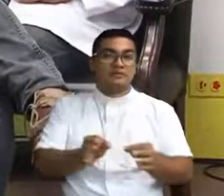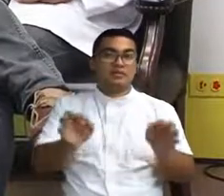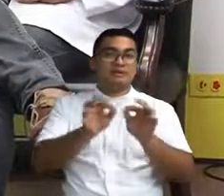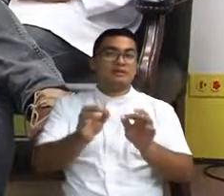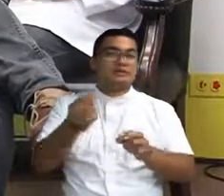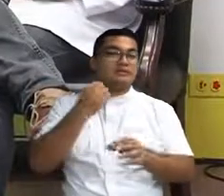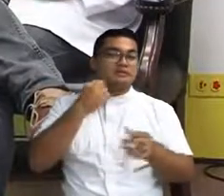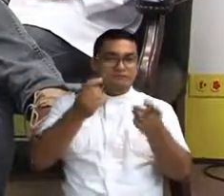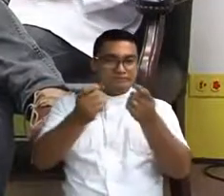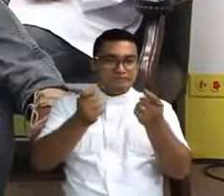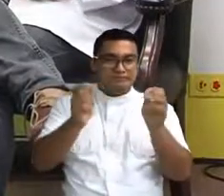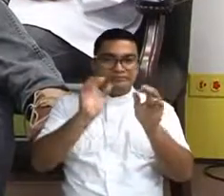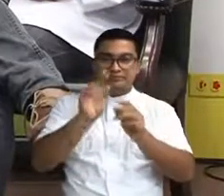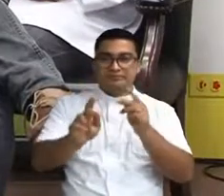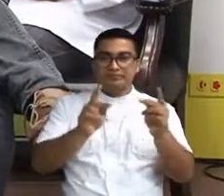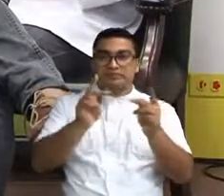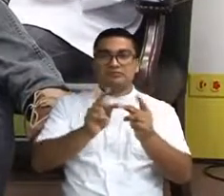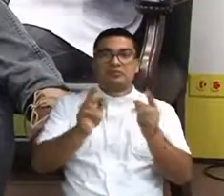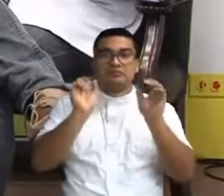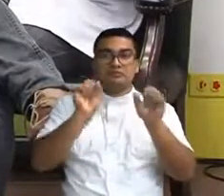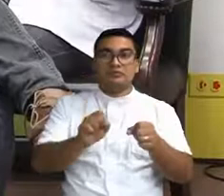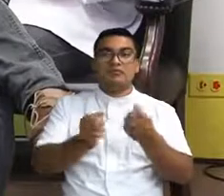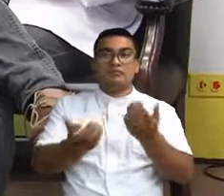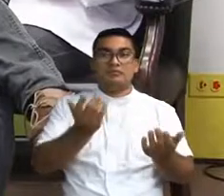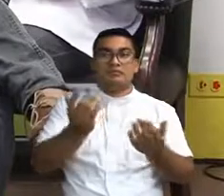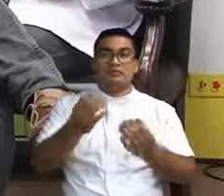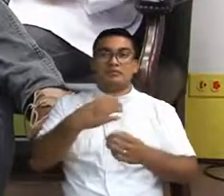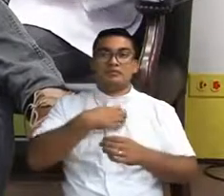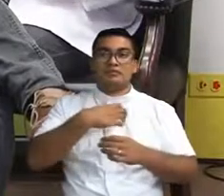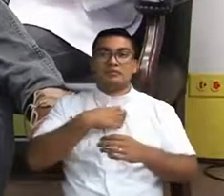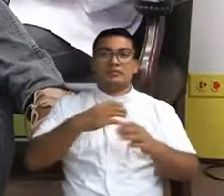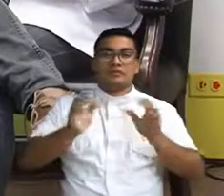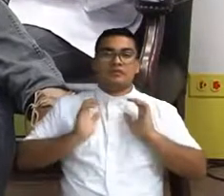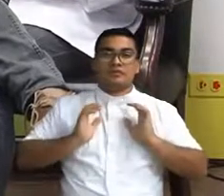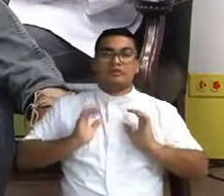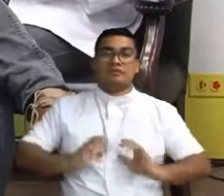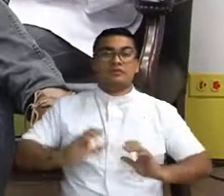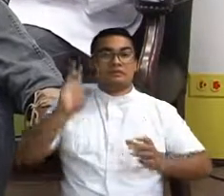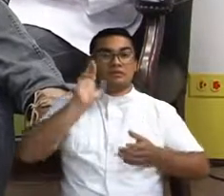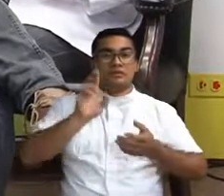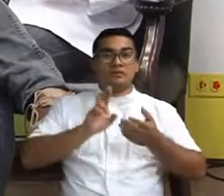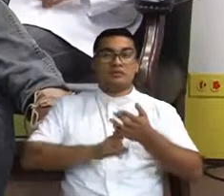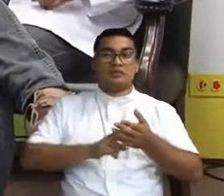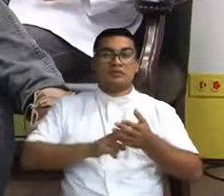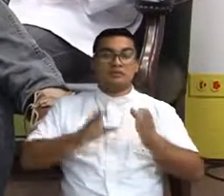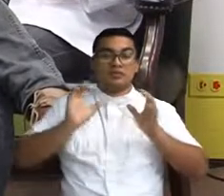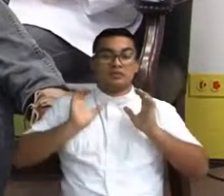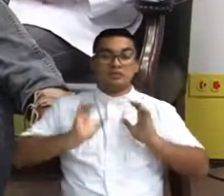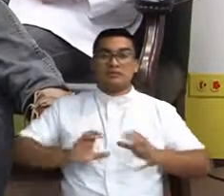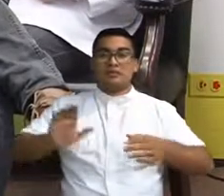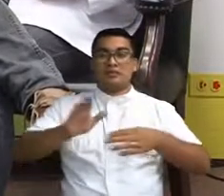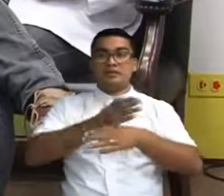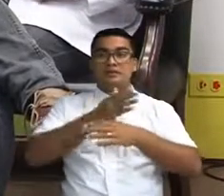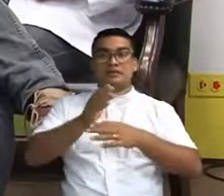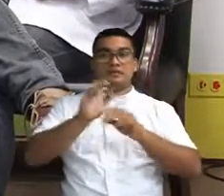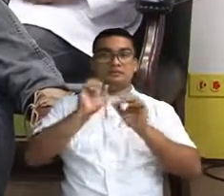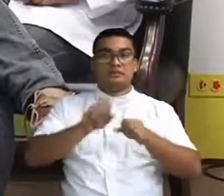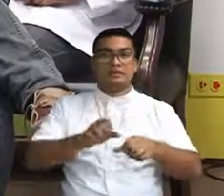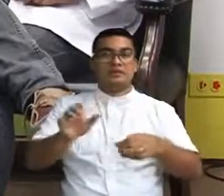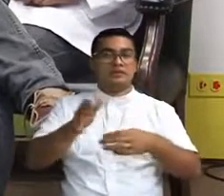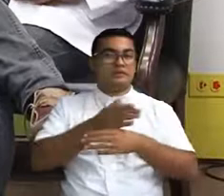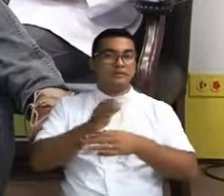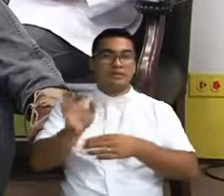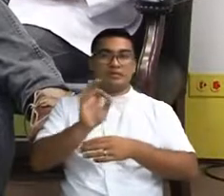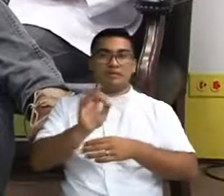control exacto, porque puede hacer algo que a él, a su organismo, porque recuerde, todos tenemos un organismo diferente y reaccionan de forma